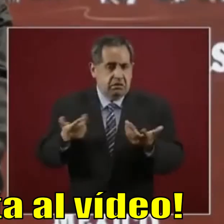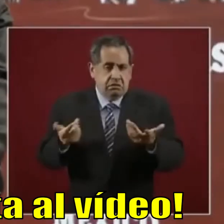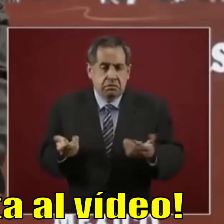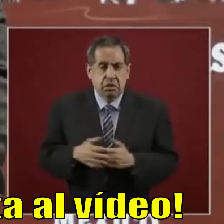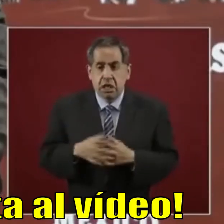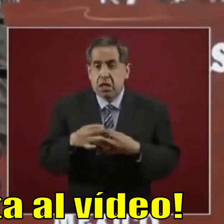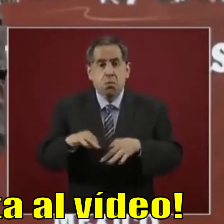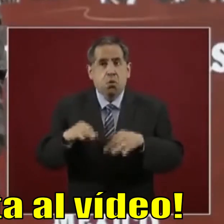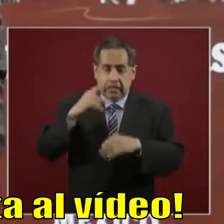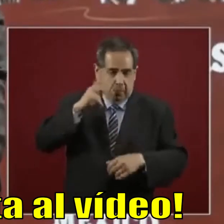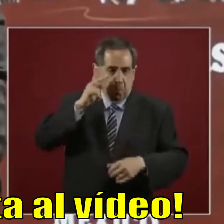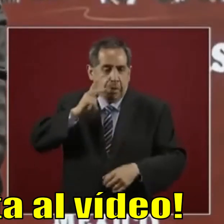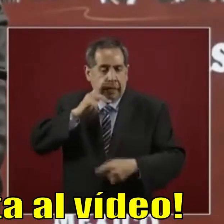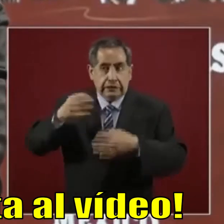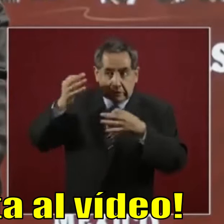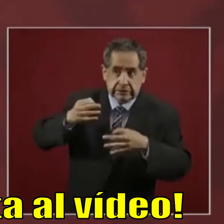Porque me importa mucho.